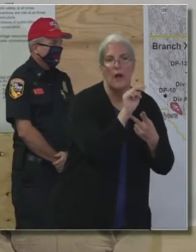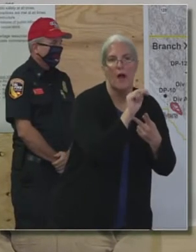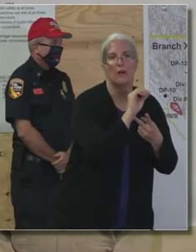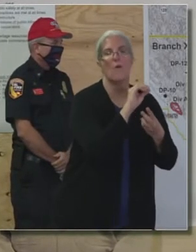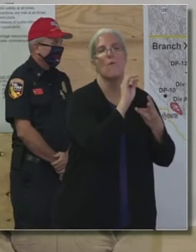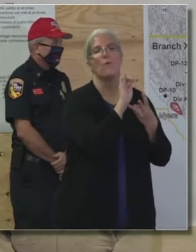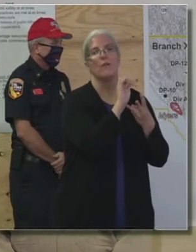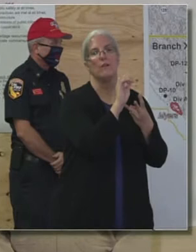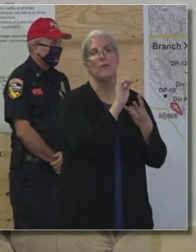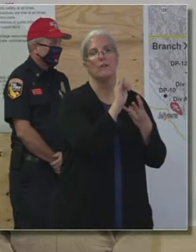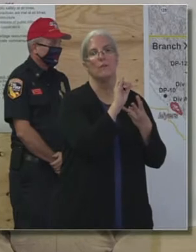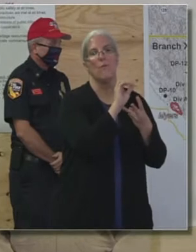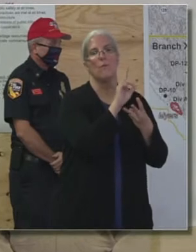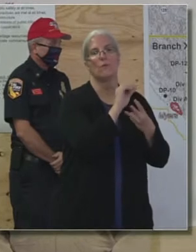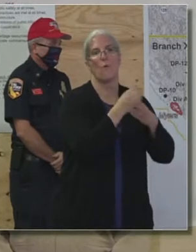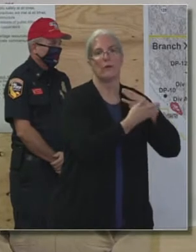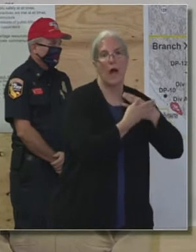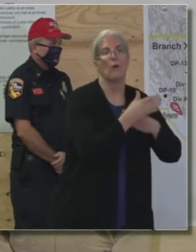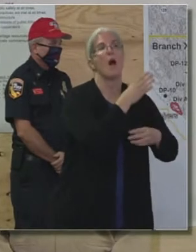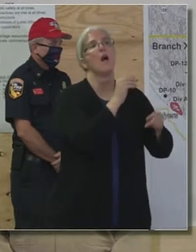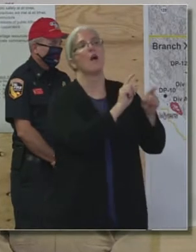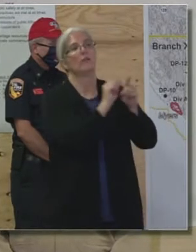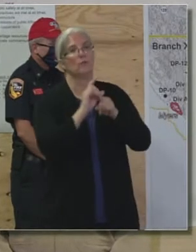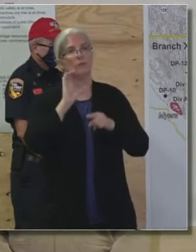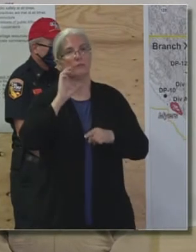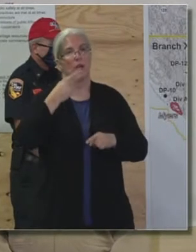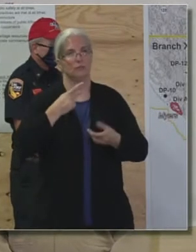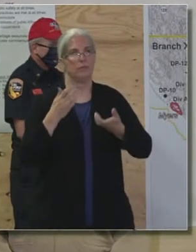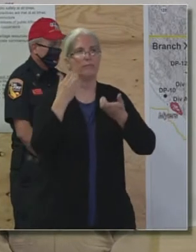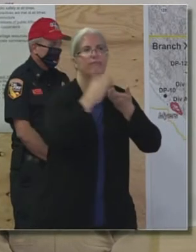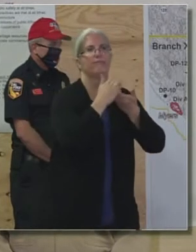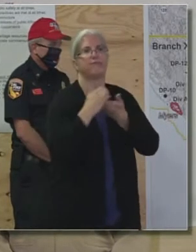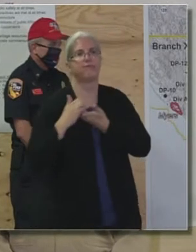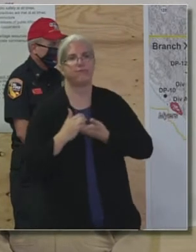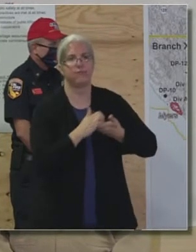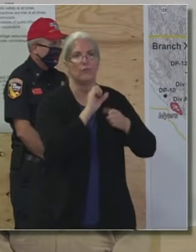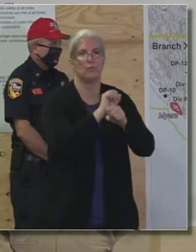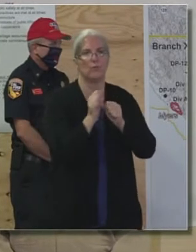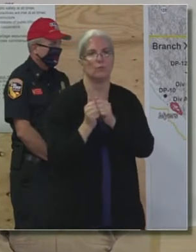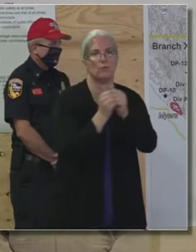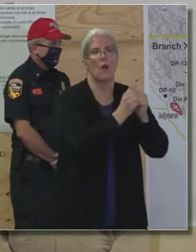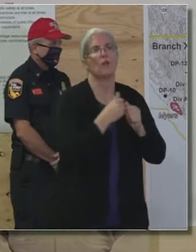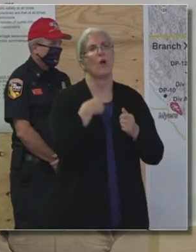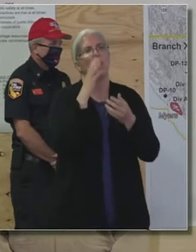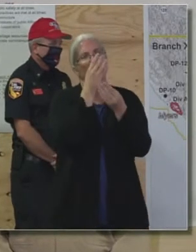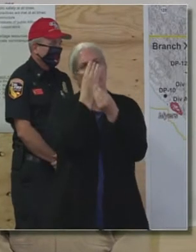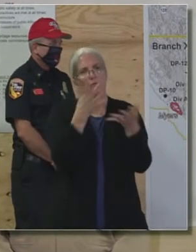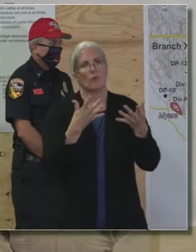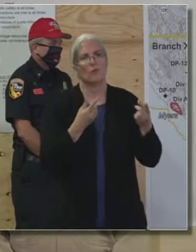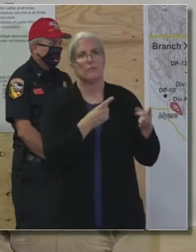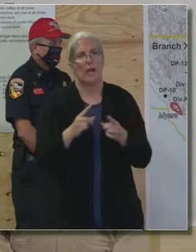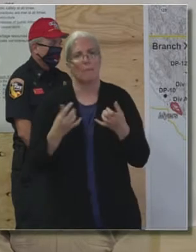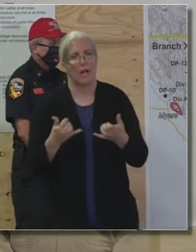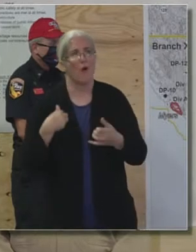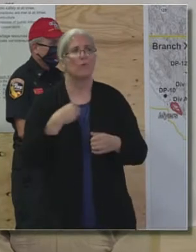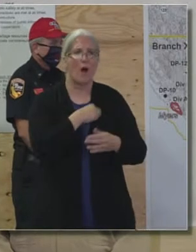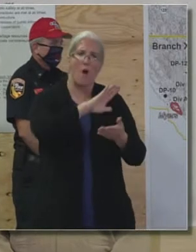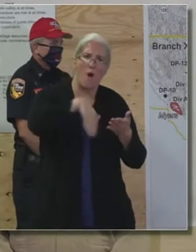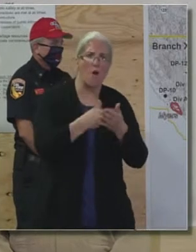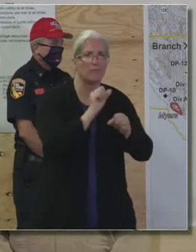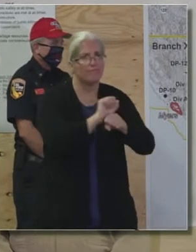en el área para darles una actualización sobre las evacuaciones seguimos trabajando con nuestros socios codo con codo